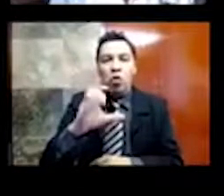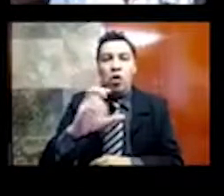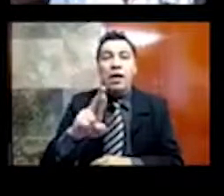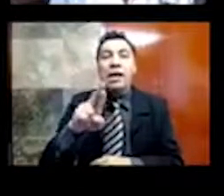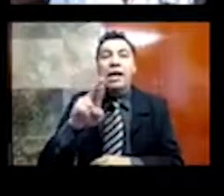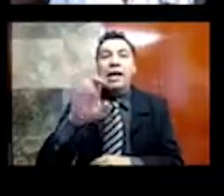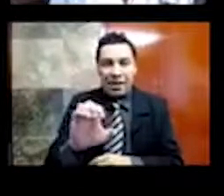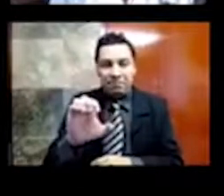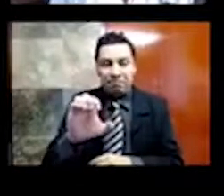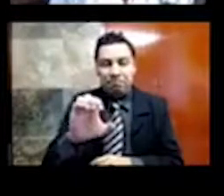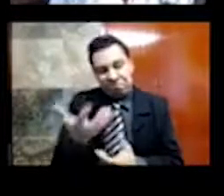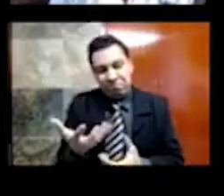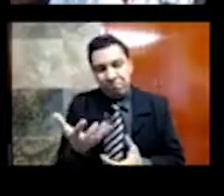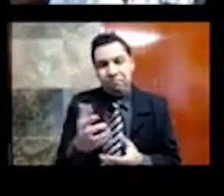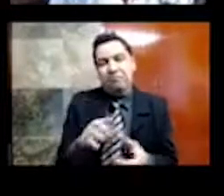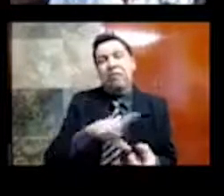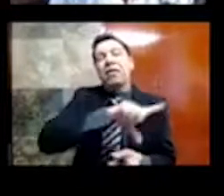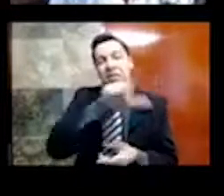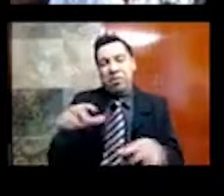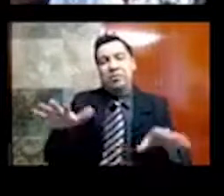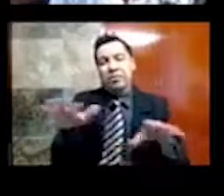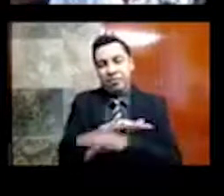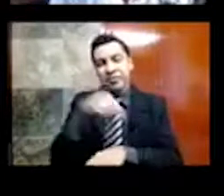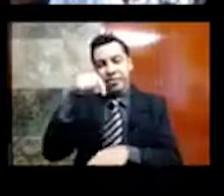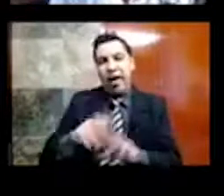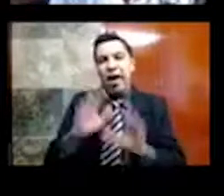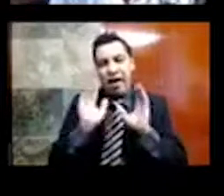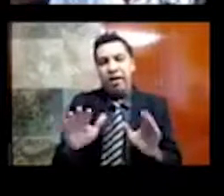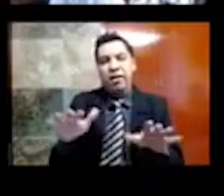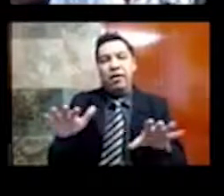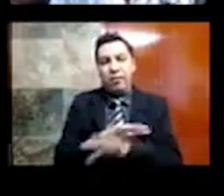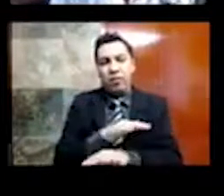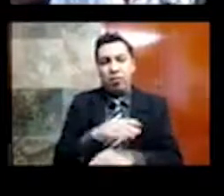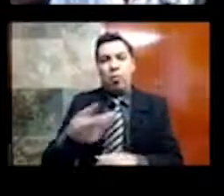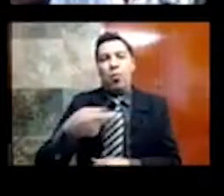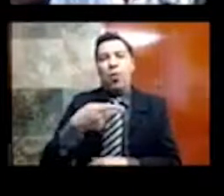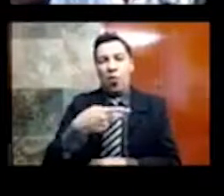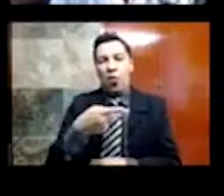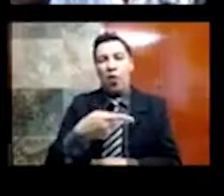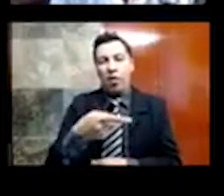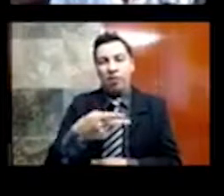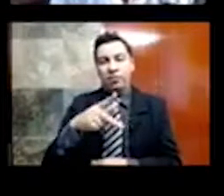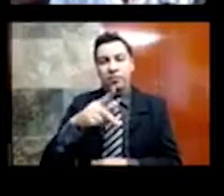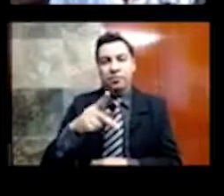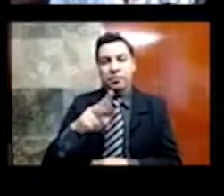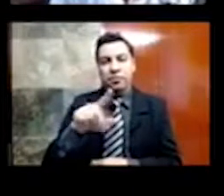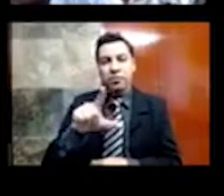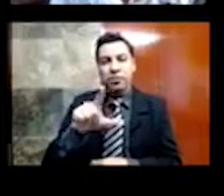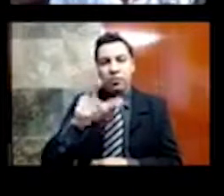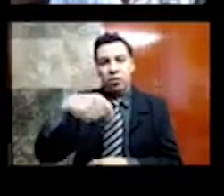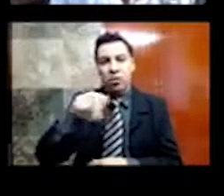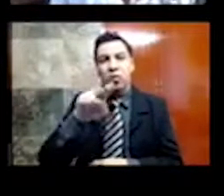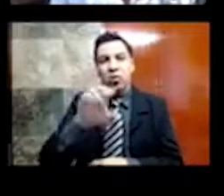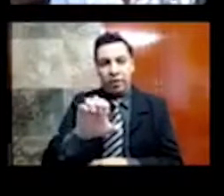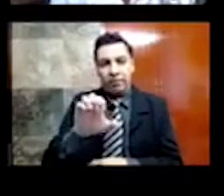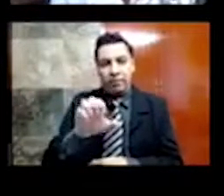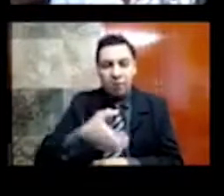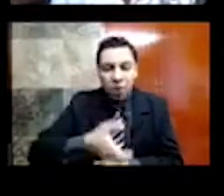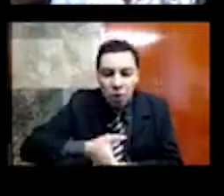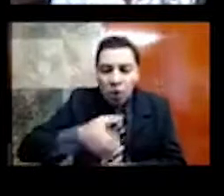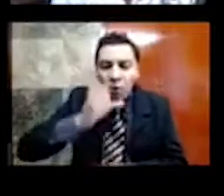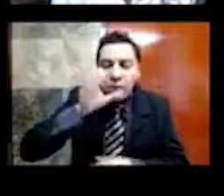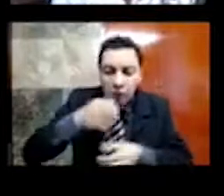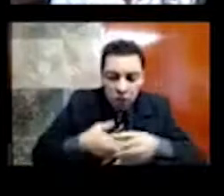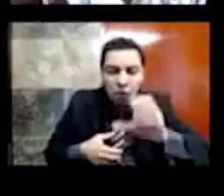vida le están dando a las jícaras, pero es una ceremonia, es un ritual. Y curiosamente este ritual